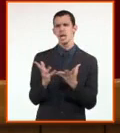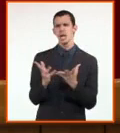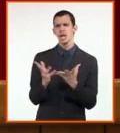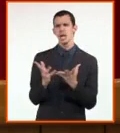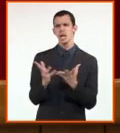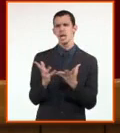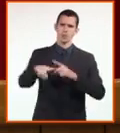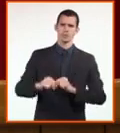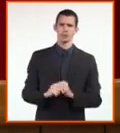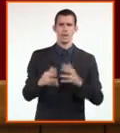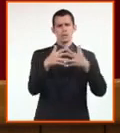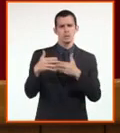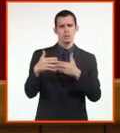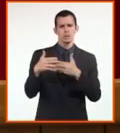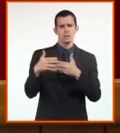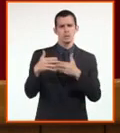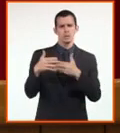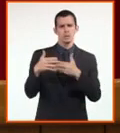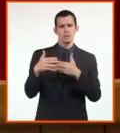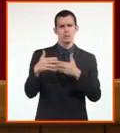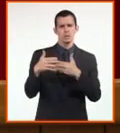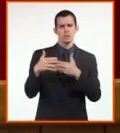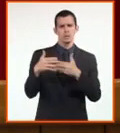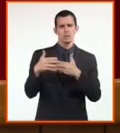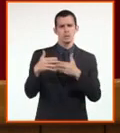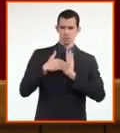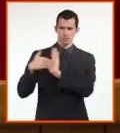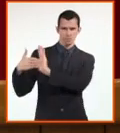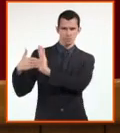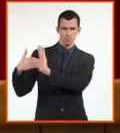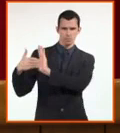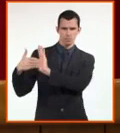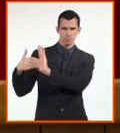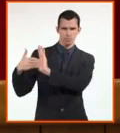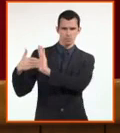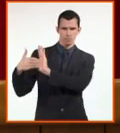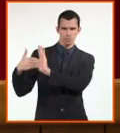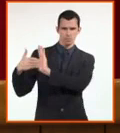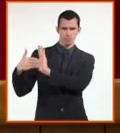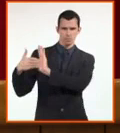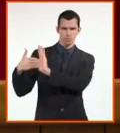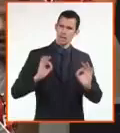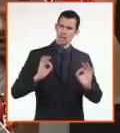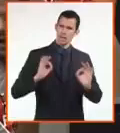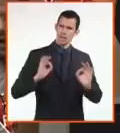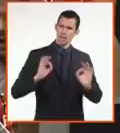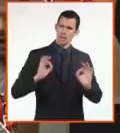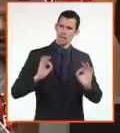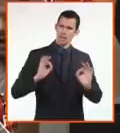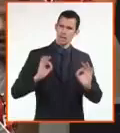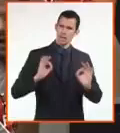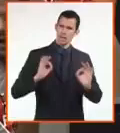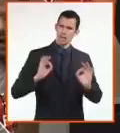dignidad y heroísmo, ante la patria, revolución. moción.